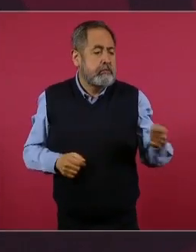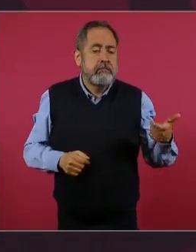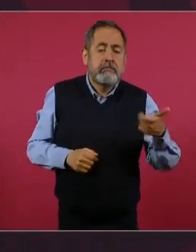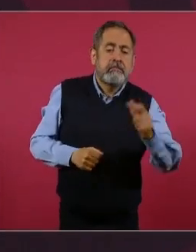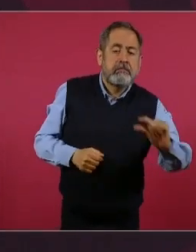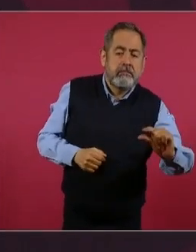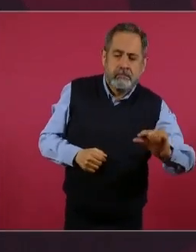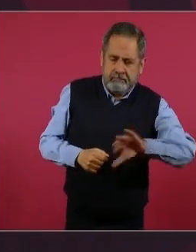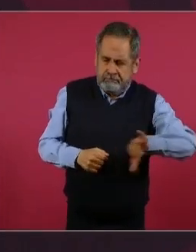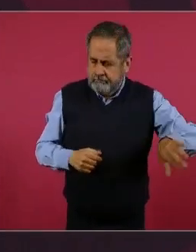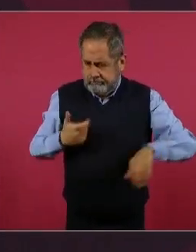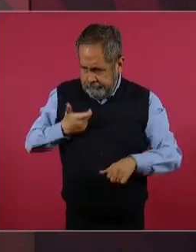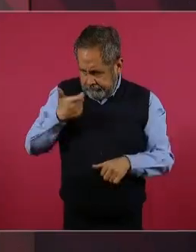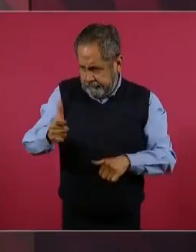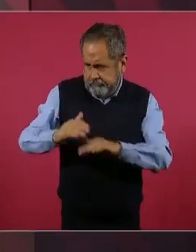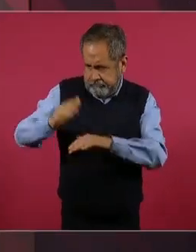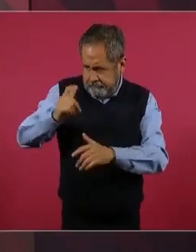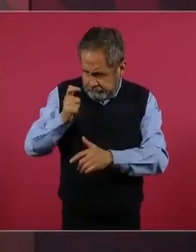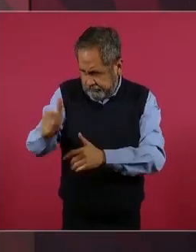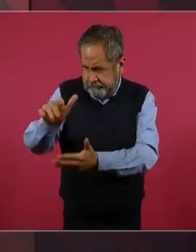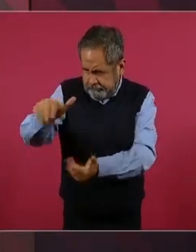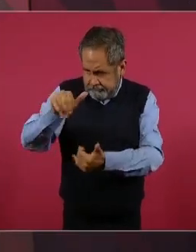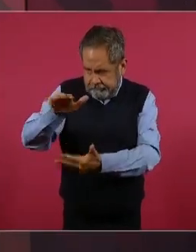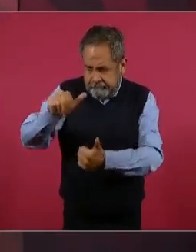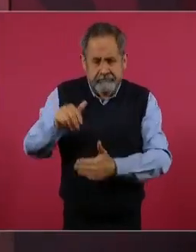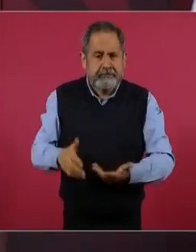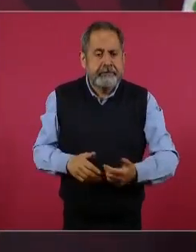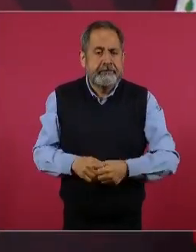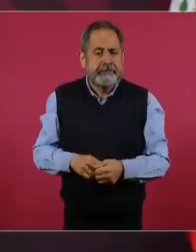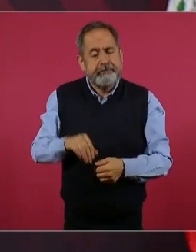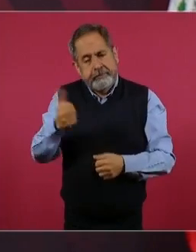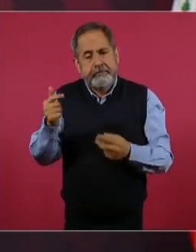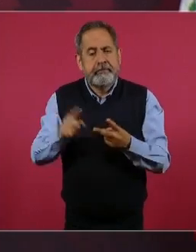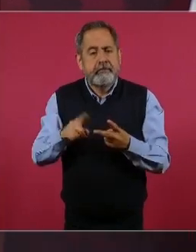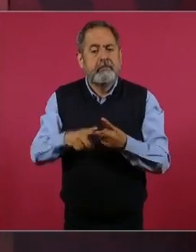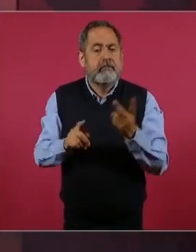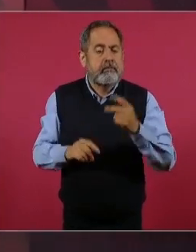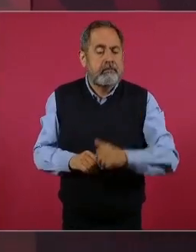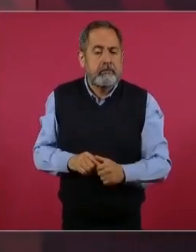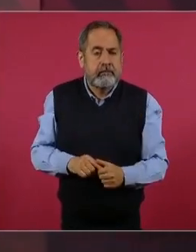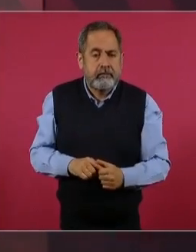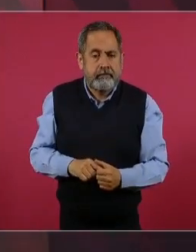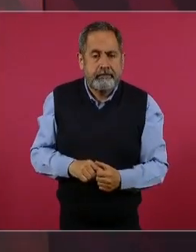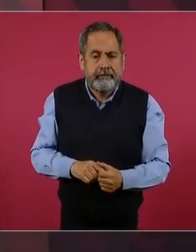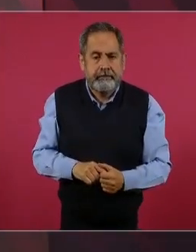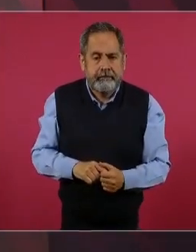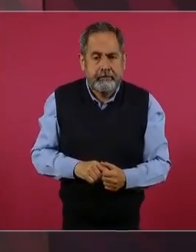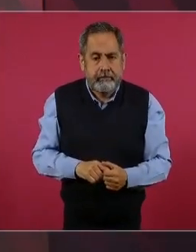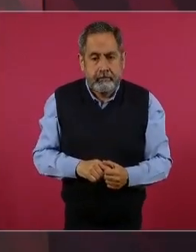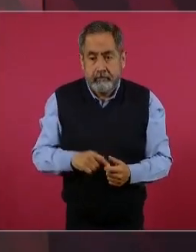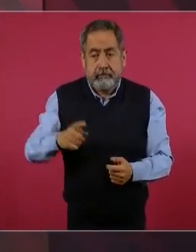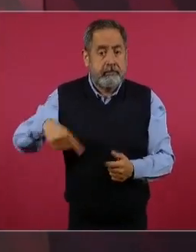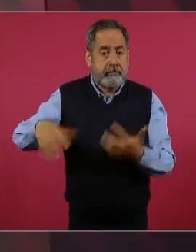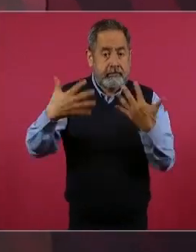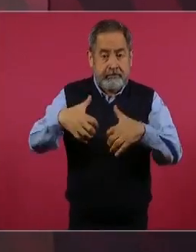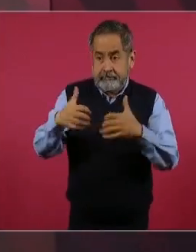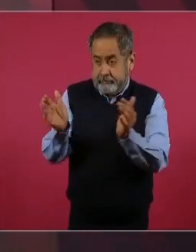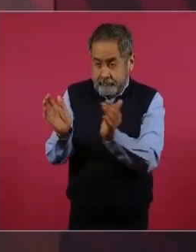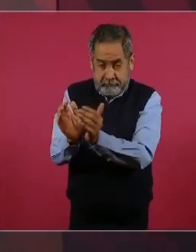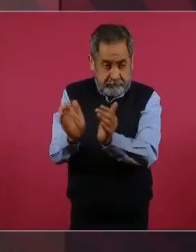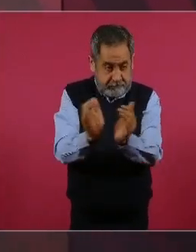ayuda mucho. Lo otro, el que todos los pequeños